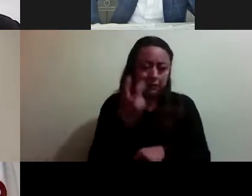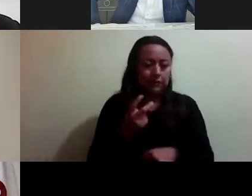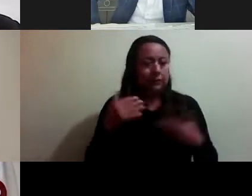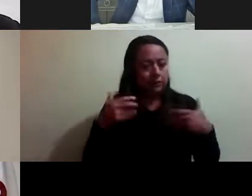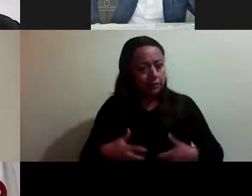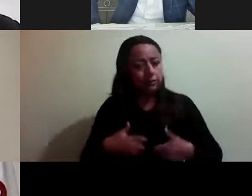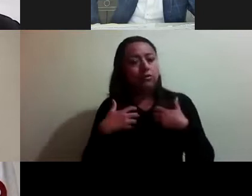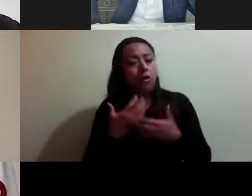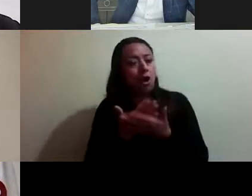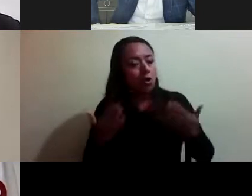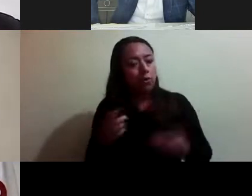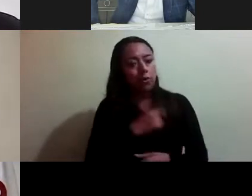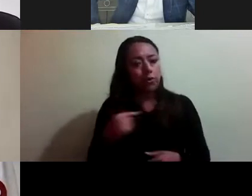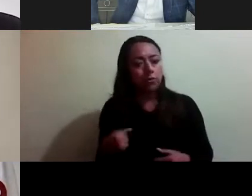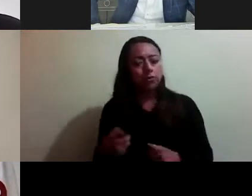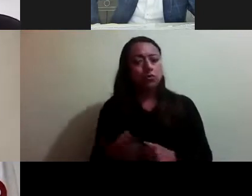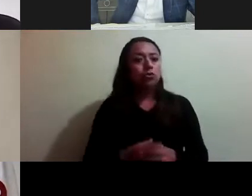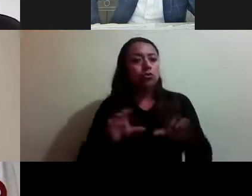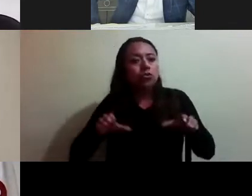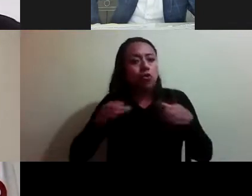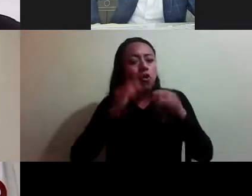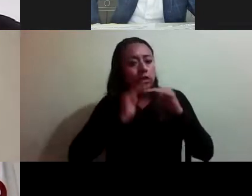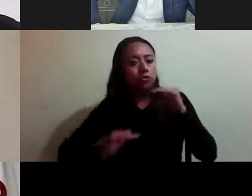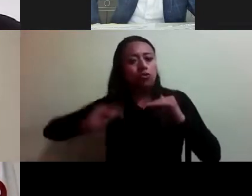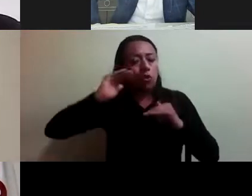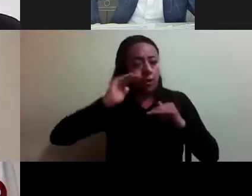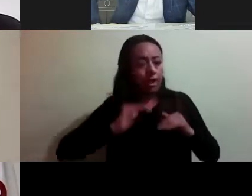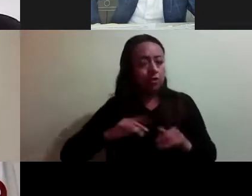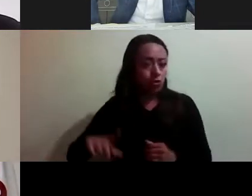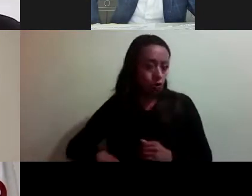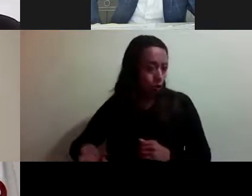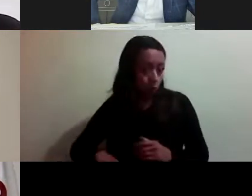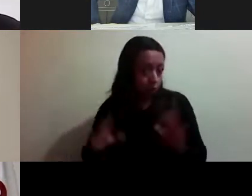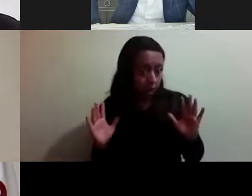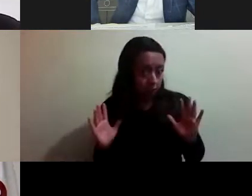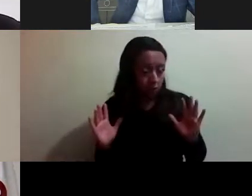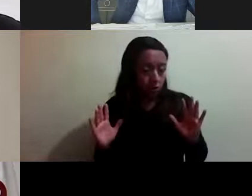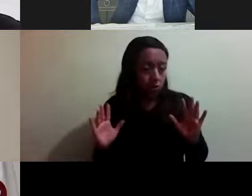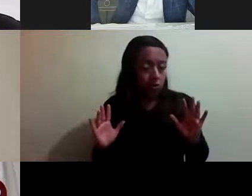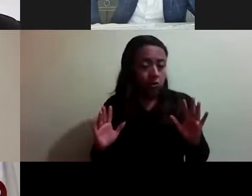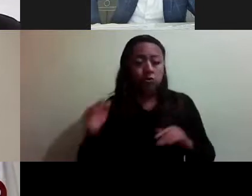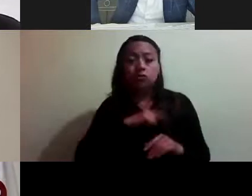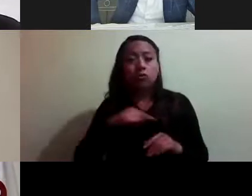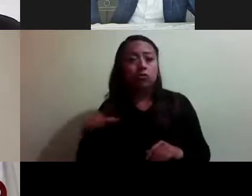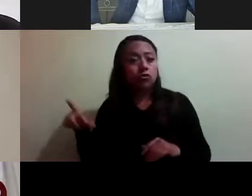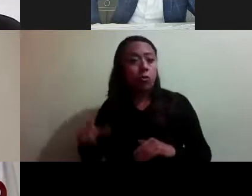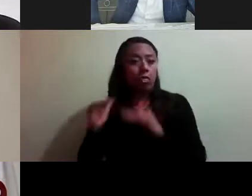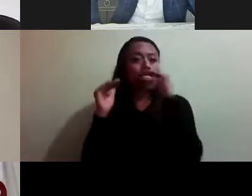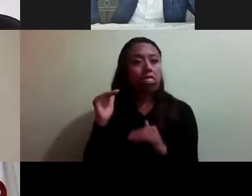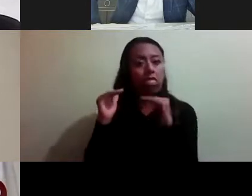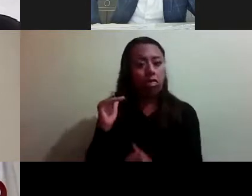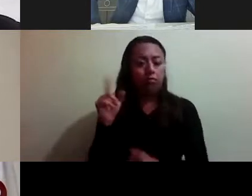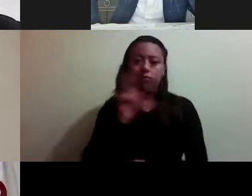como soberano, no como subordinado del gobierno, y que reivindicamos a las trabajadoras. Es lo mínimo que podemos hacer, por lo menos que